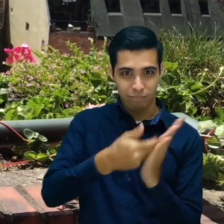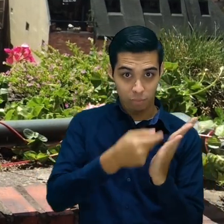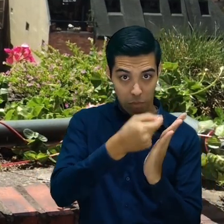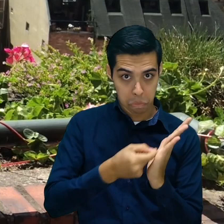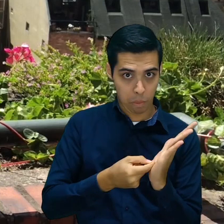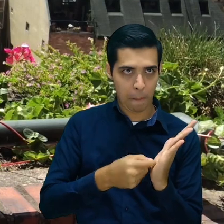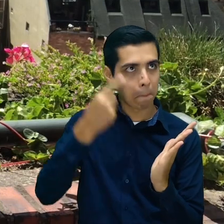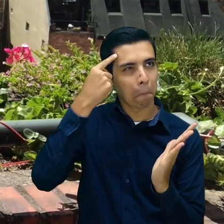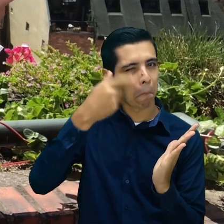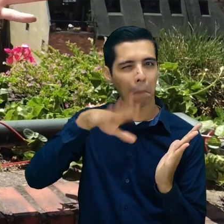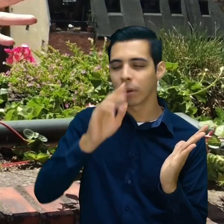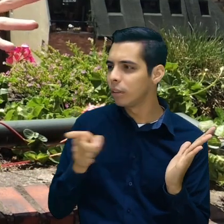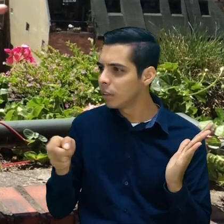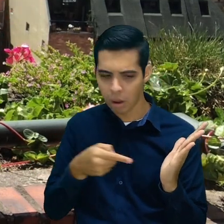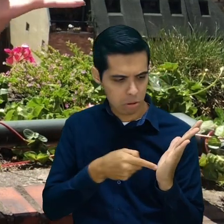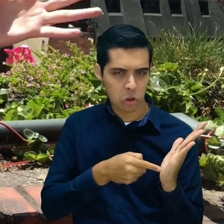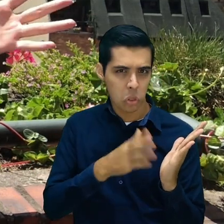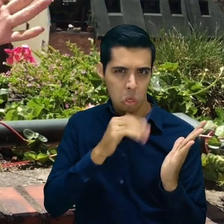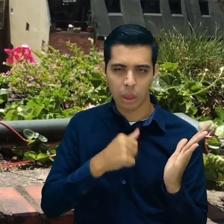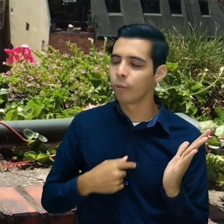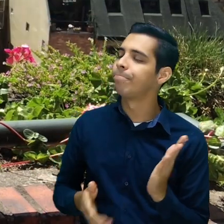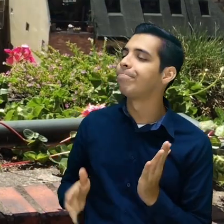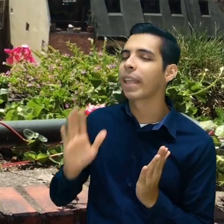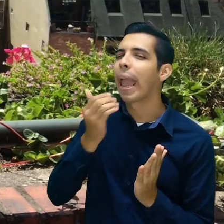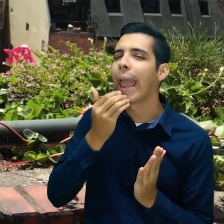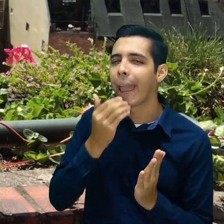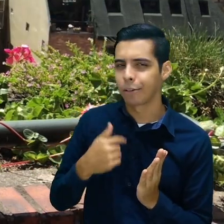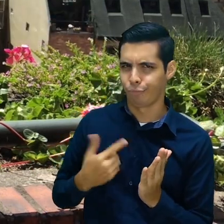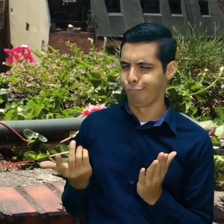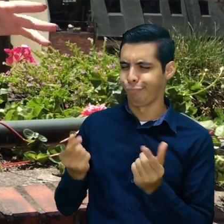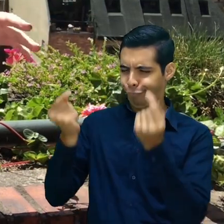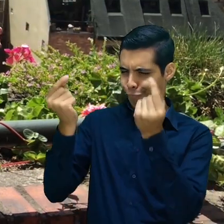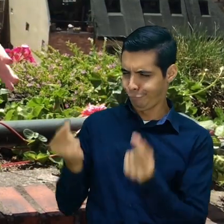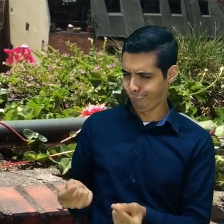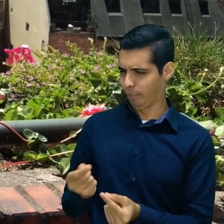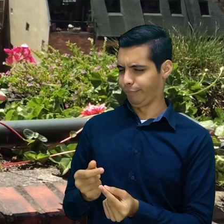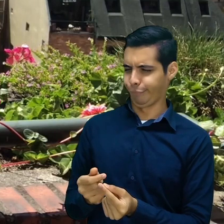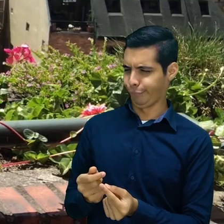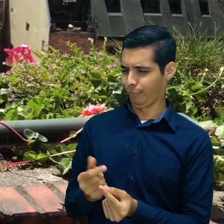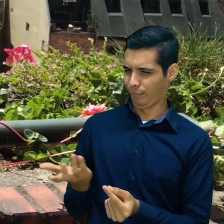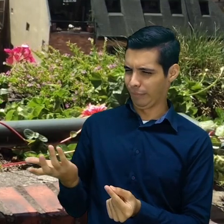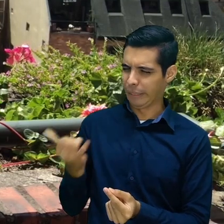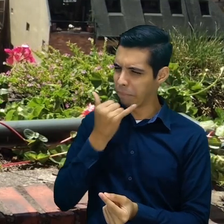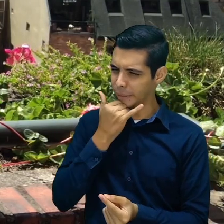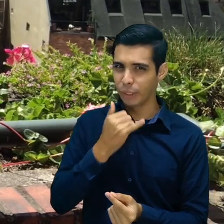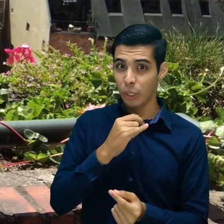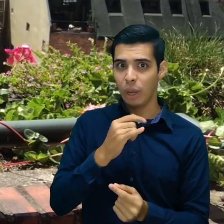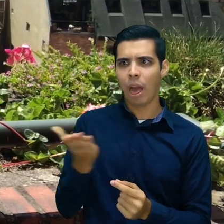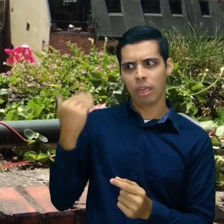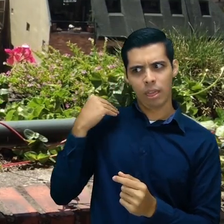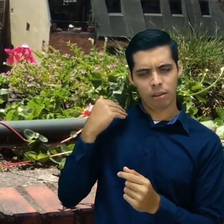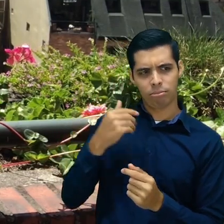fantasma? Son aquellos que aparecen a final de mes para descuadrar el presupuesto, pero que uno no los tiene mapeados o que los tiene de manera